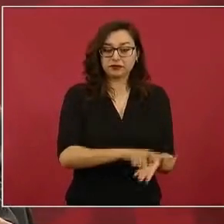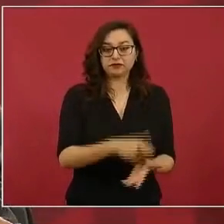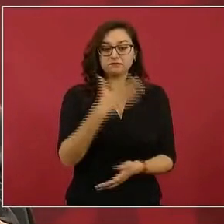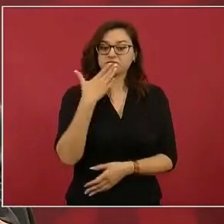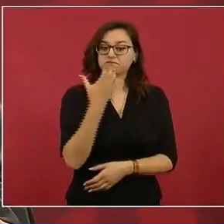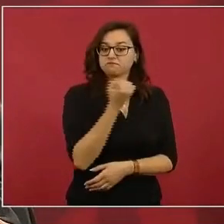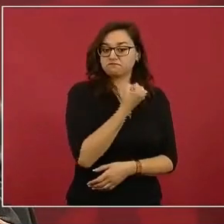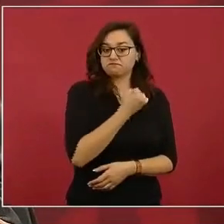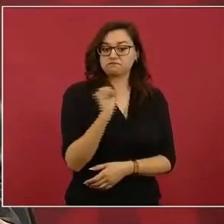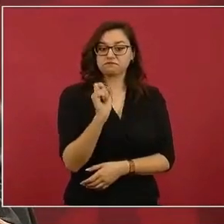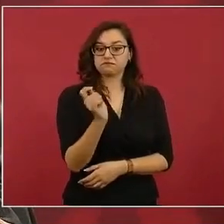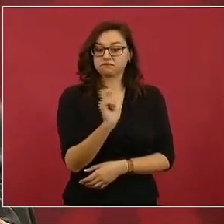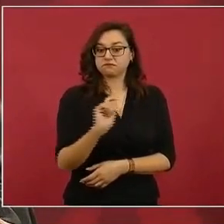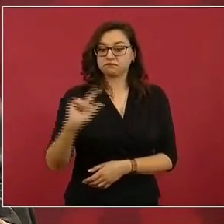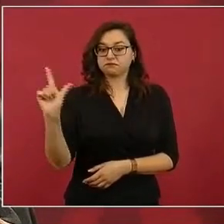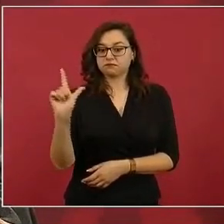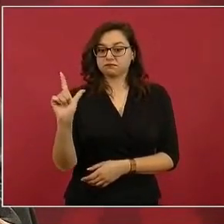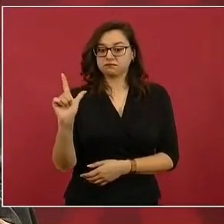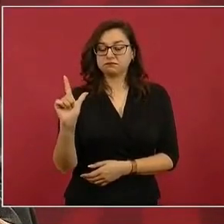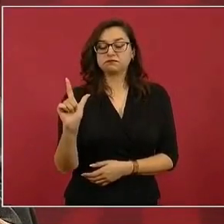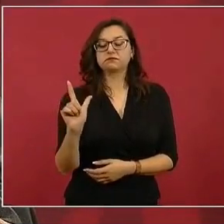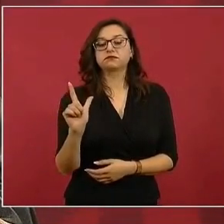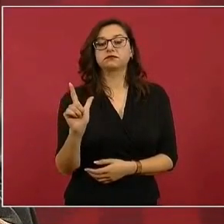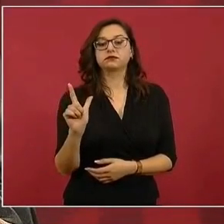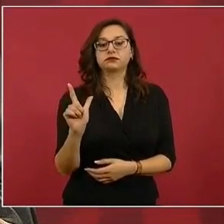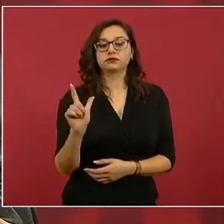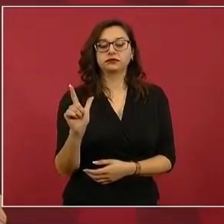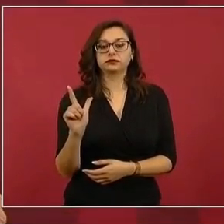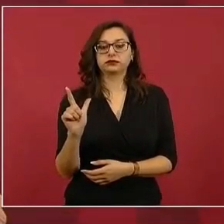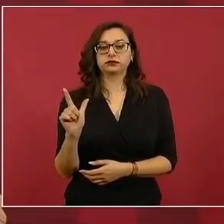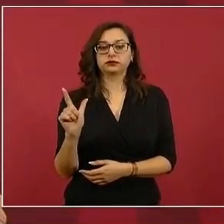más famosos,